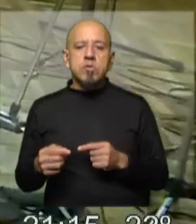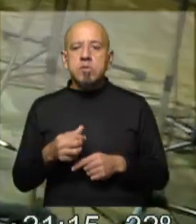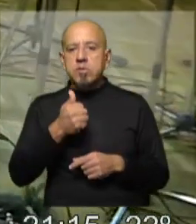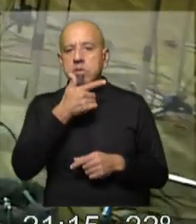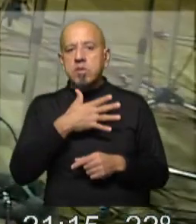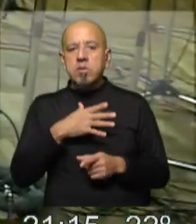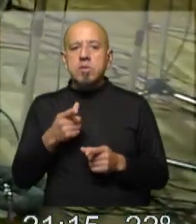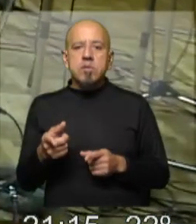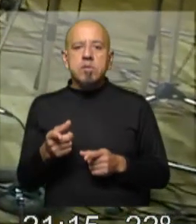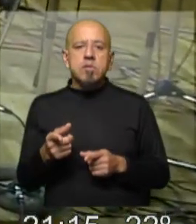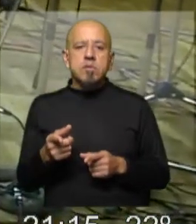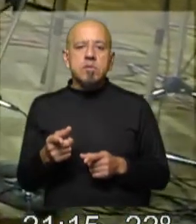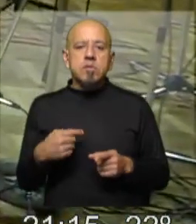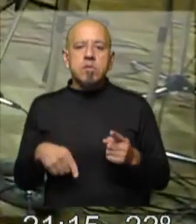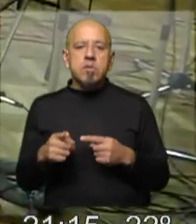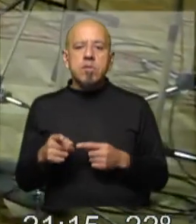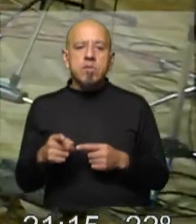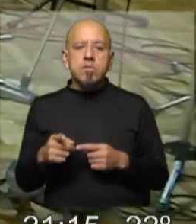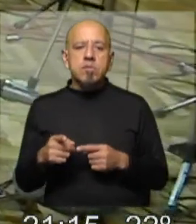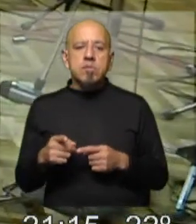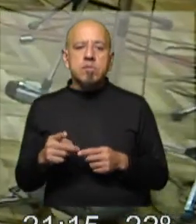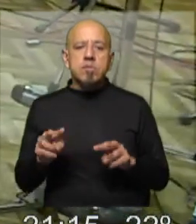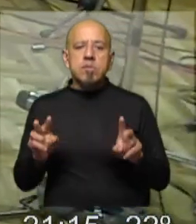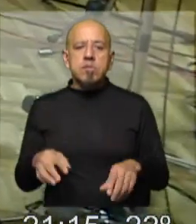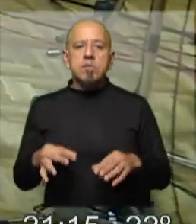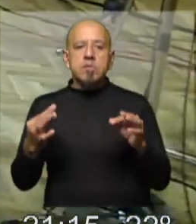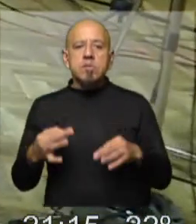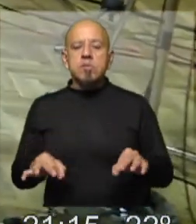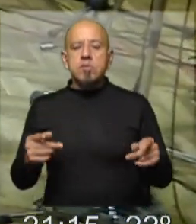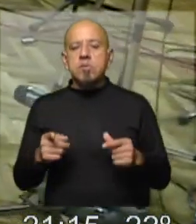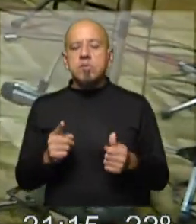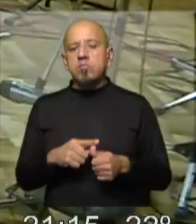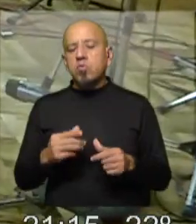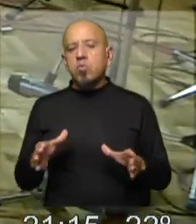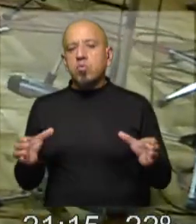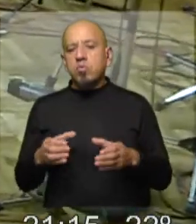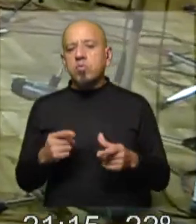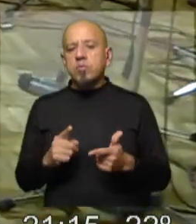que han tenido canciones que son emblemáticas, que son himnos de la música uruguaya? Sí, grupos,